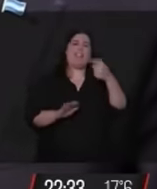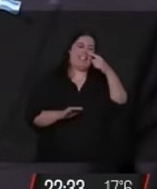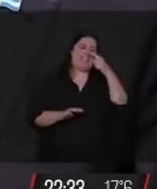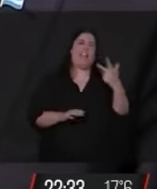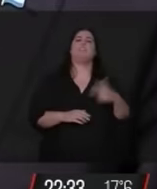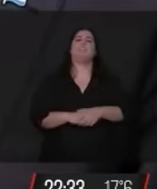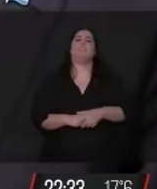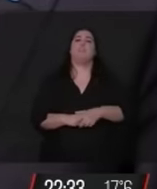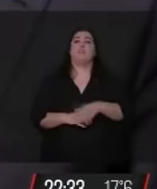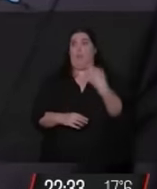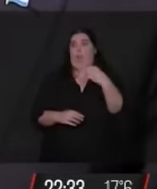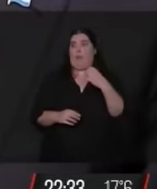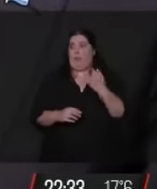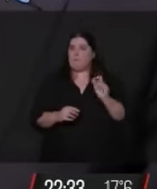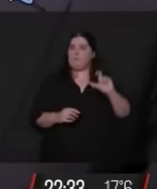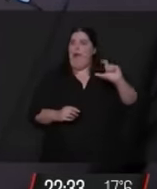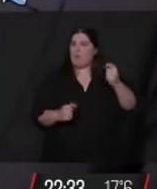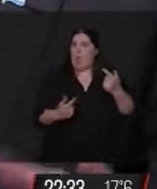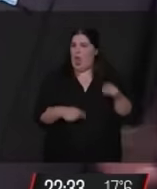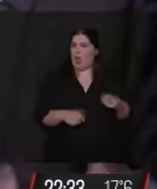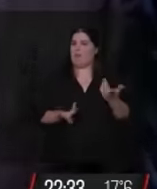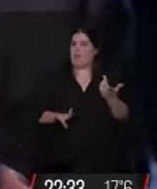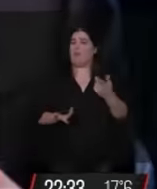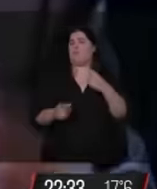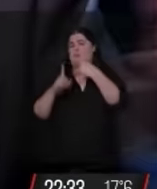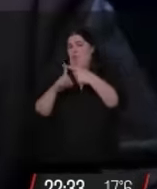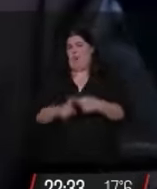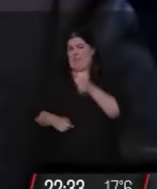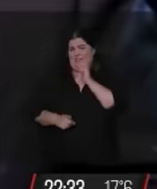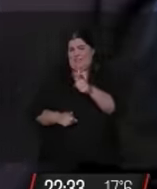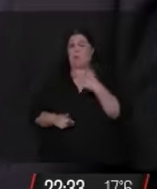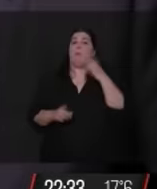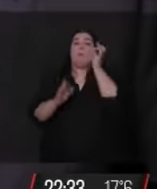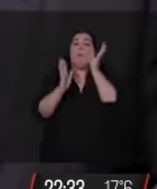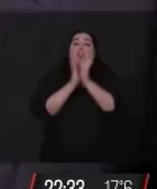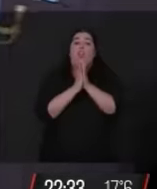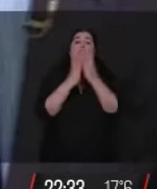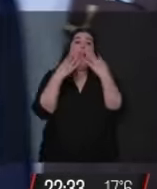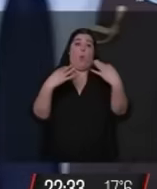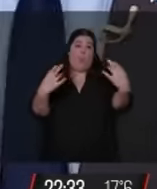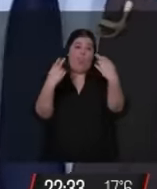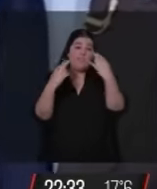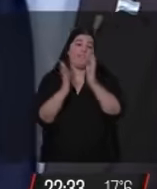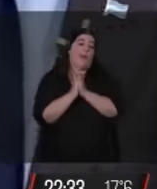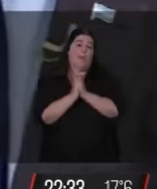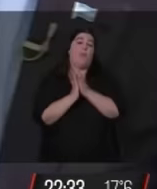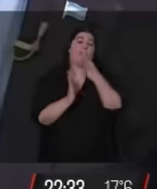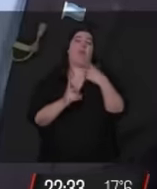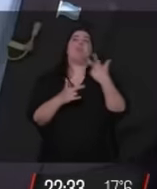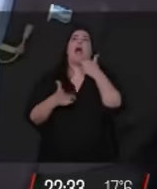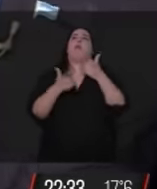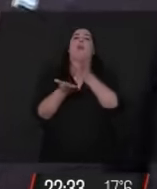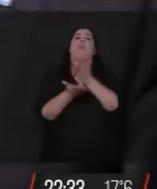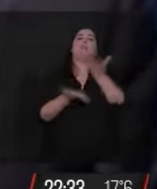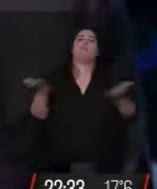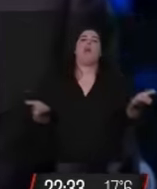todavía muchísimo más. La cuenta es simple y desgraciadamente, y le pido perdón a la audiencia porque en teoría teníamos que hablar de derechos